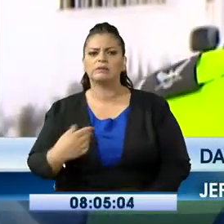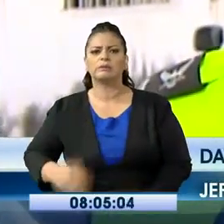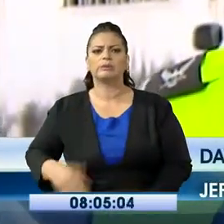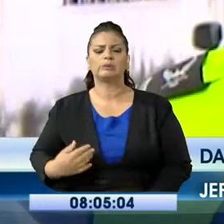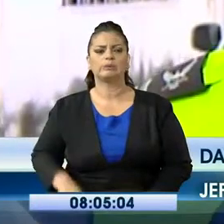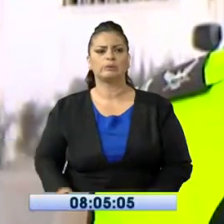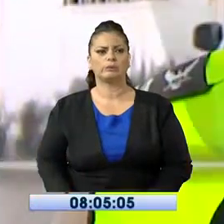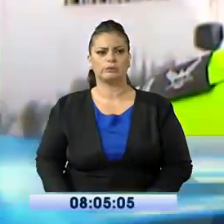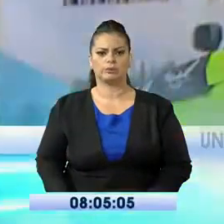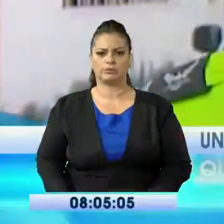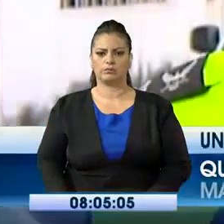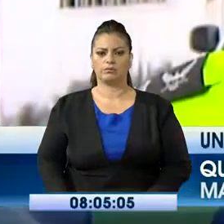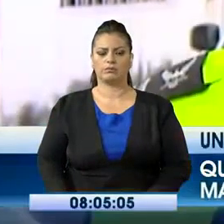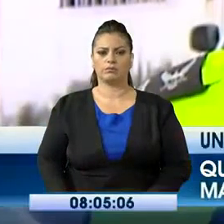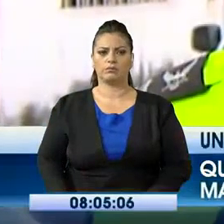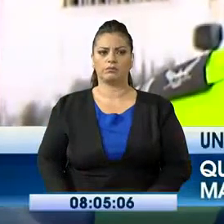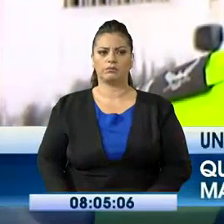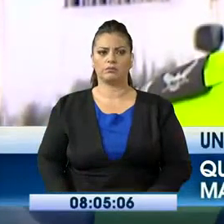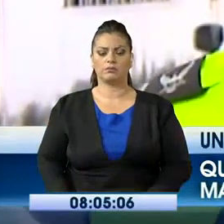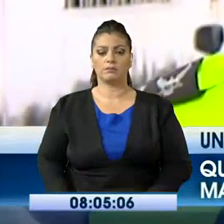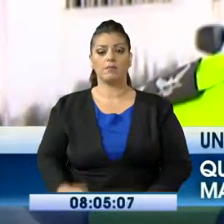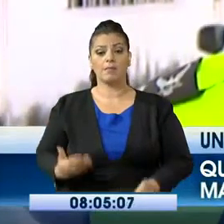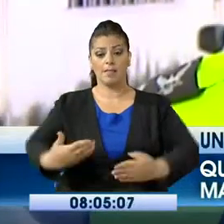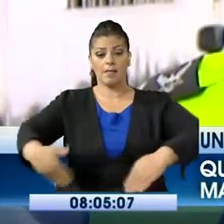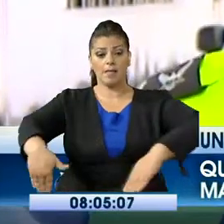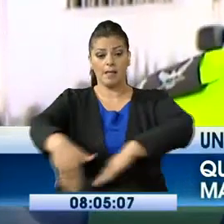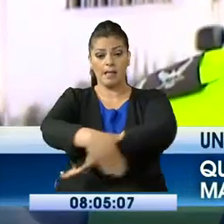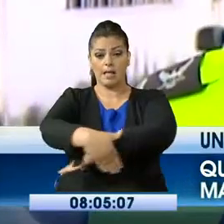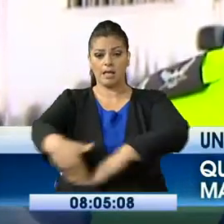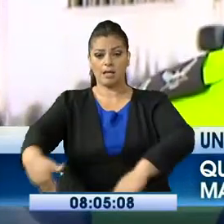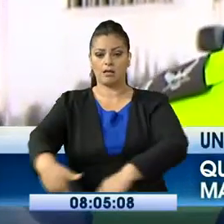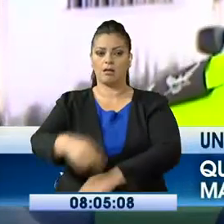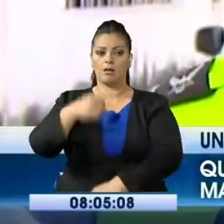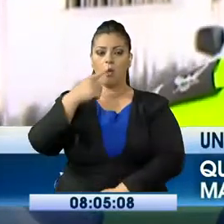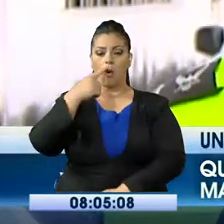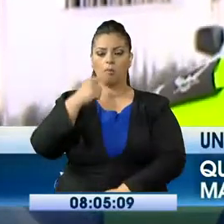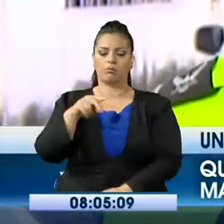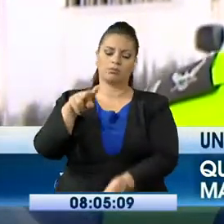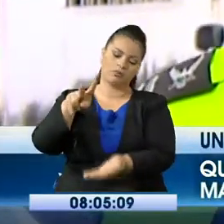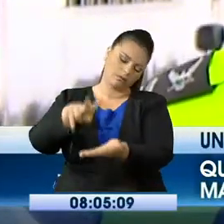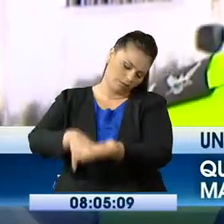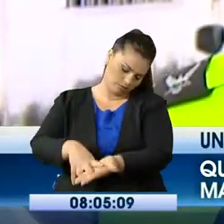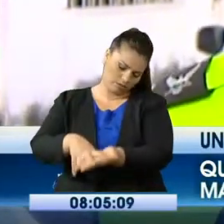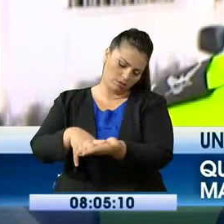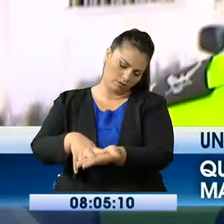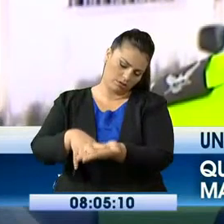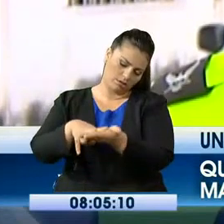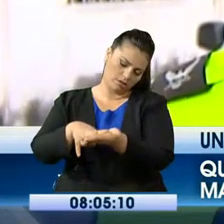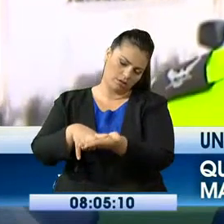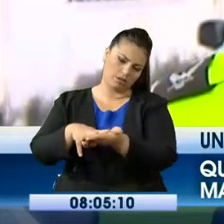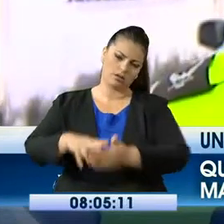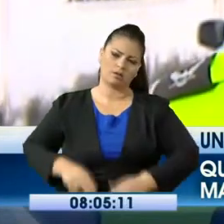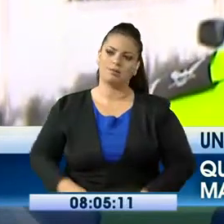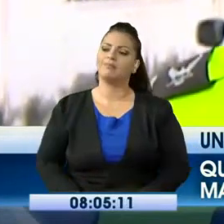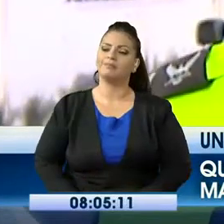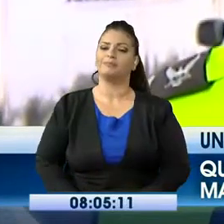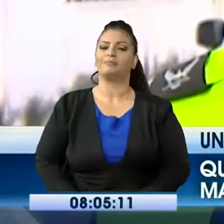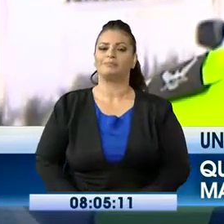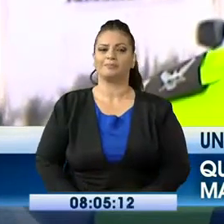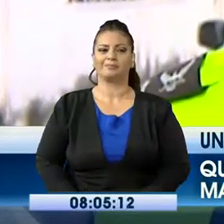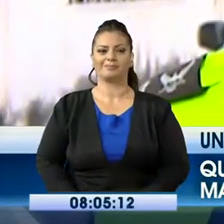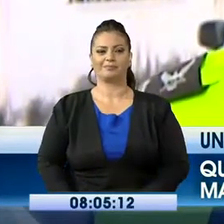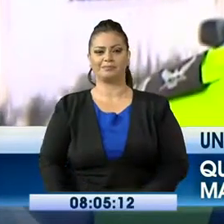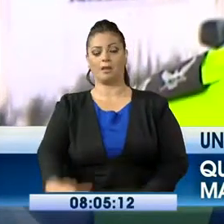sobre la sobre la calzada aparentemente con una herida